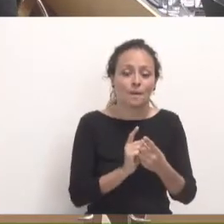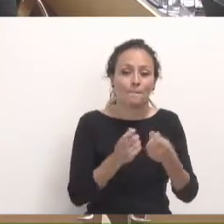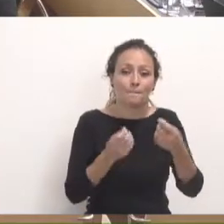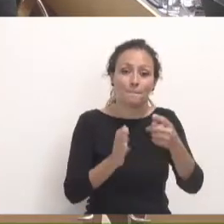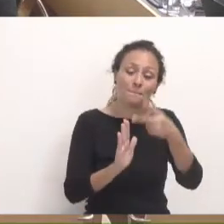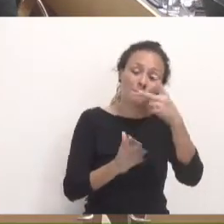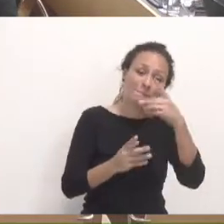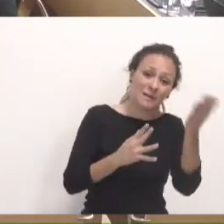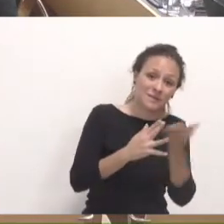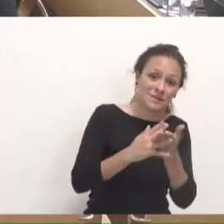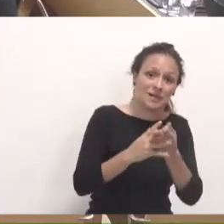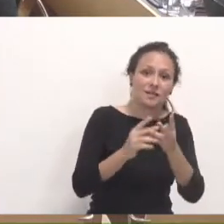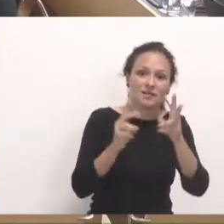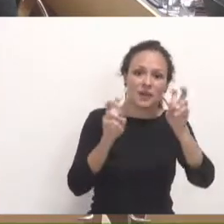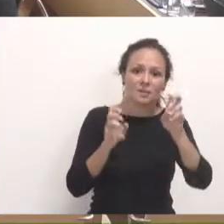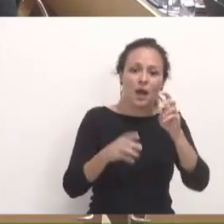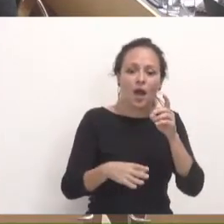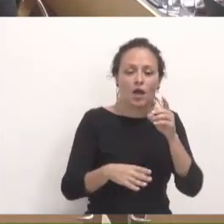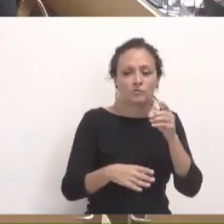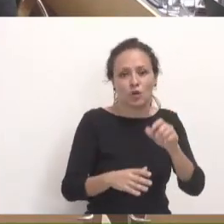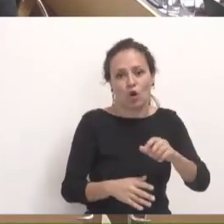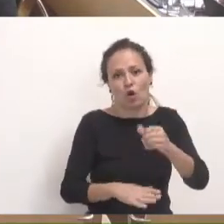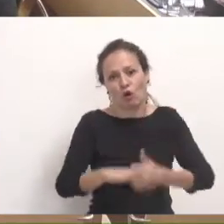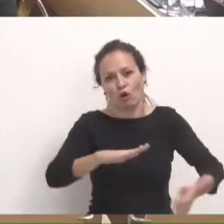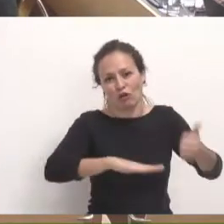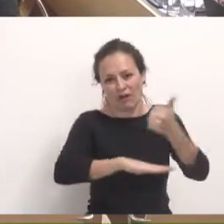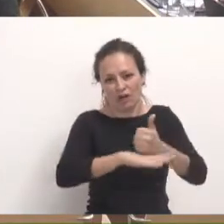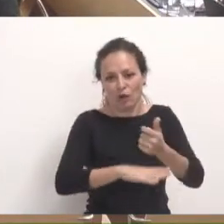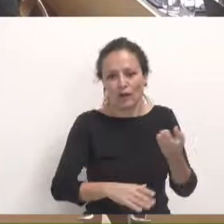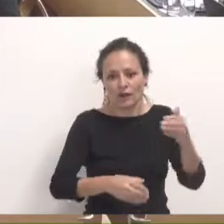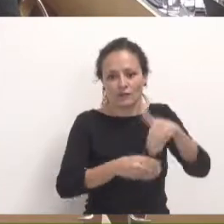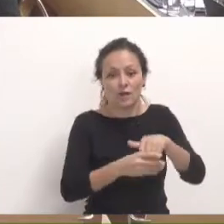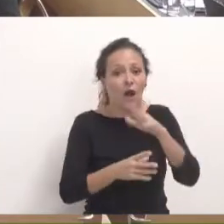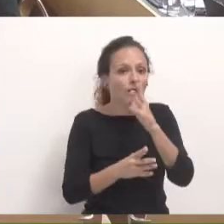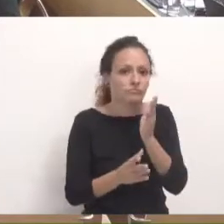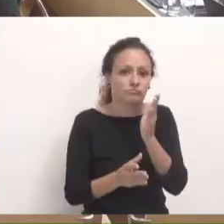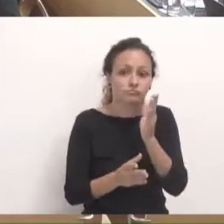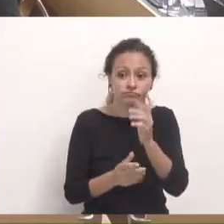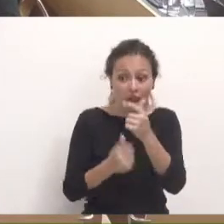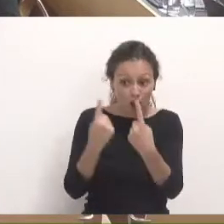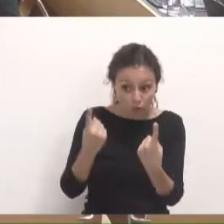corporación. ¿Alguna intervención en este punto? Se somete a votación.